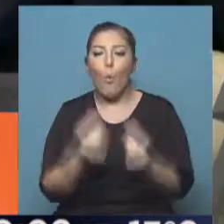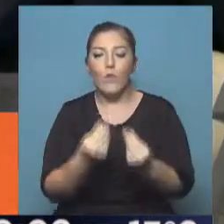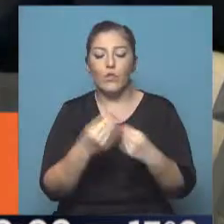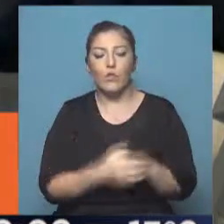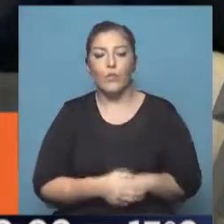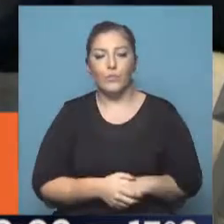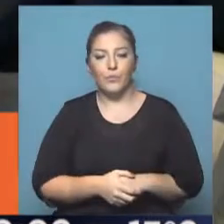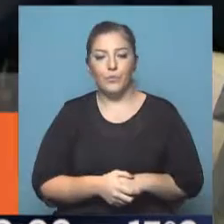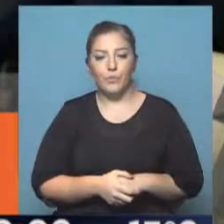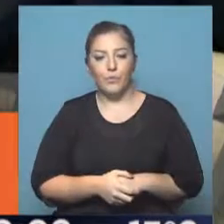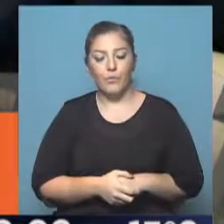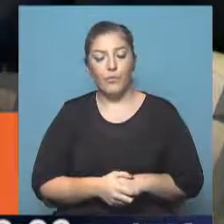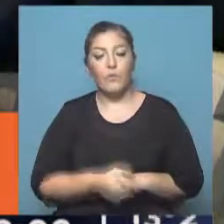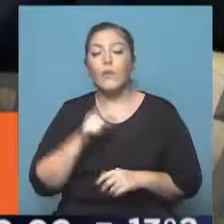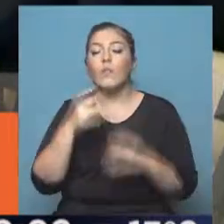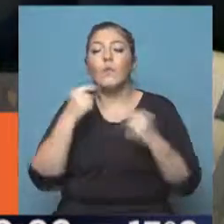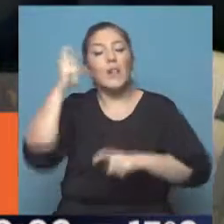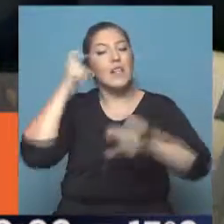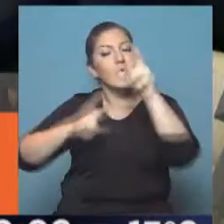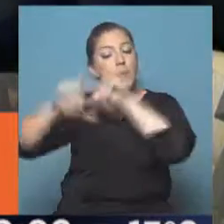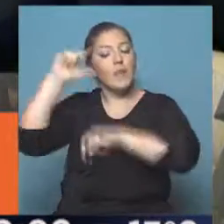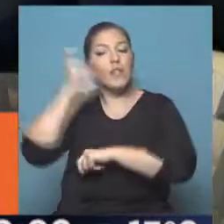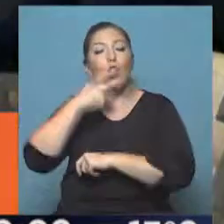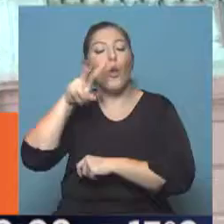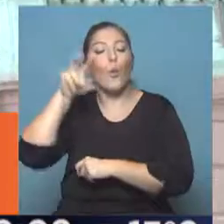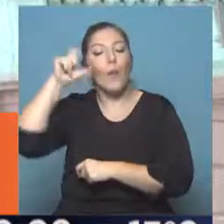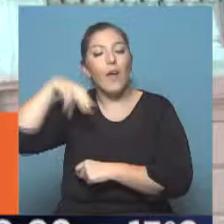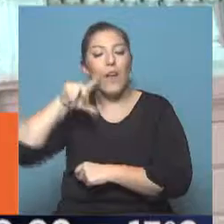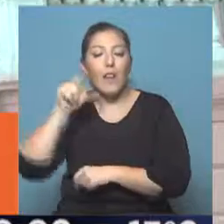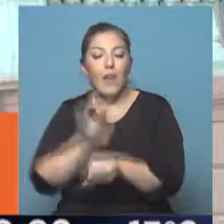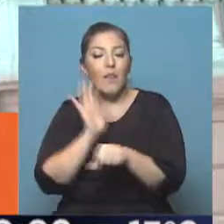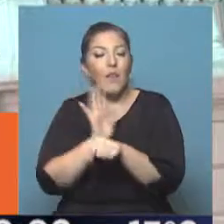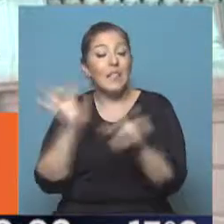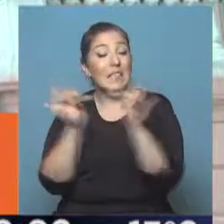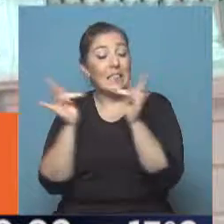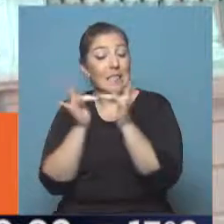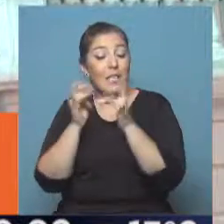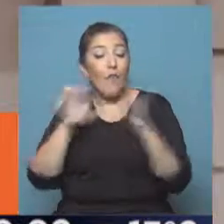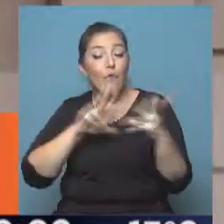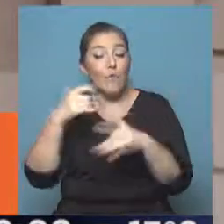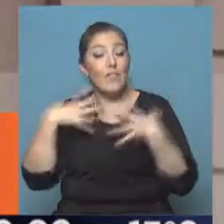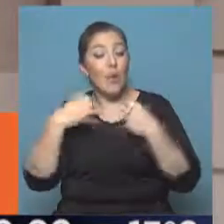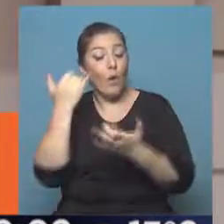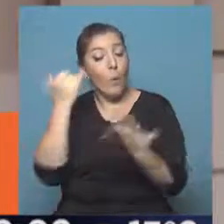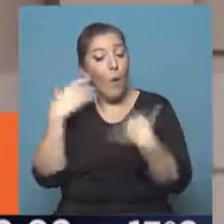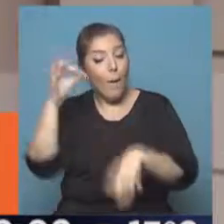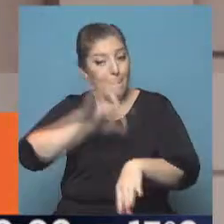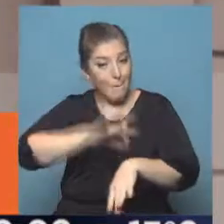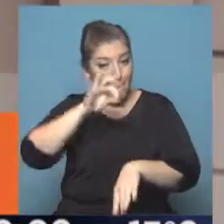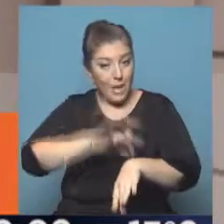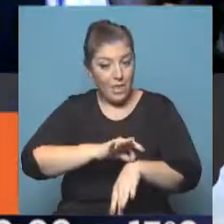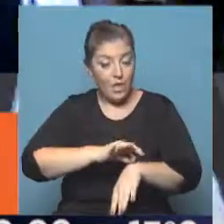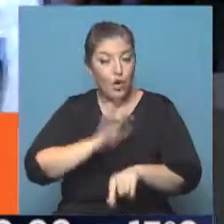centró en la experiencia de eslovenia en la digitalización de su sistema de salud que permite a los médicos realizar